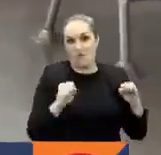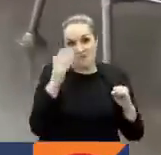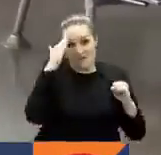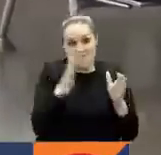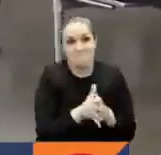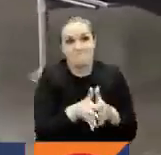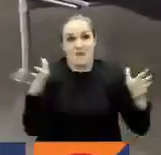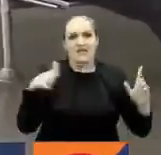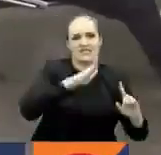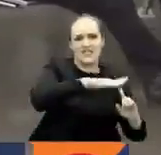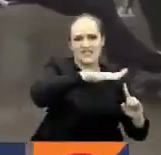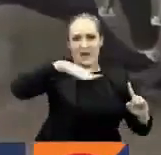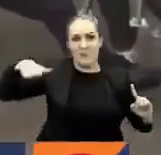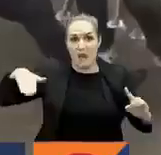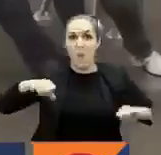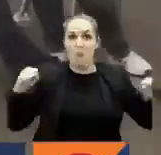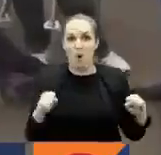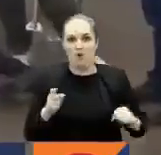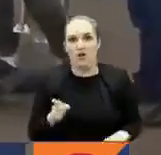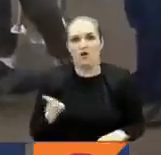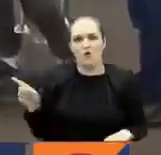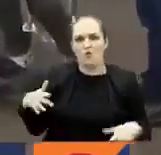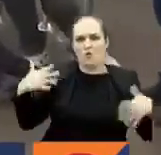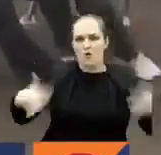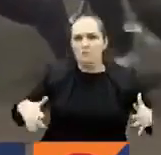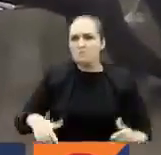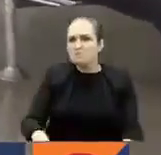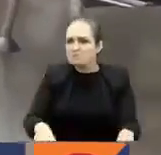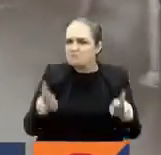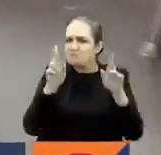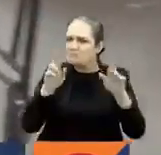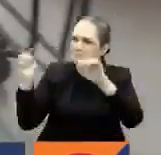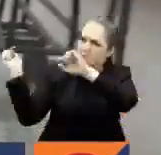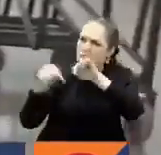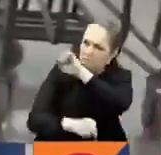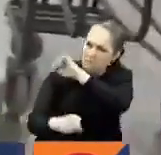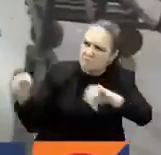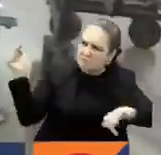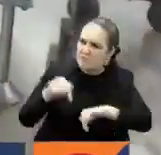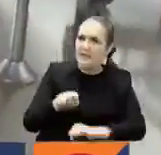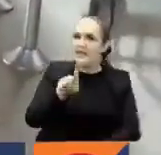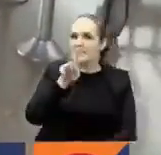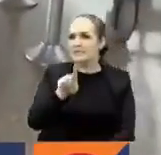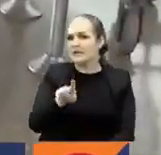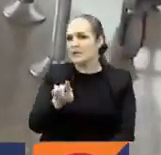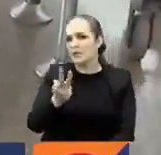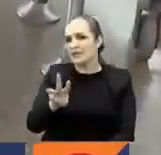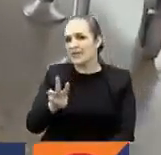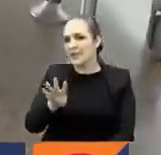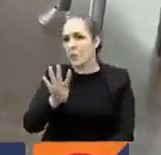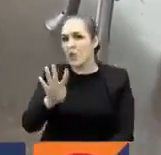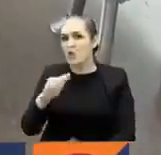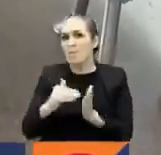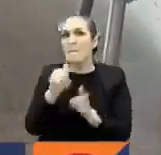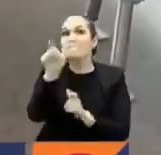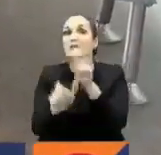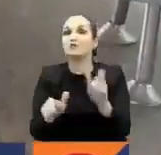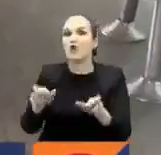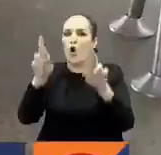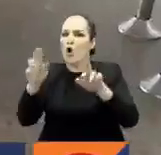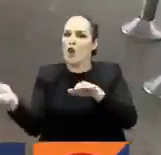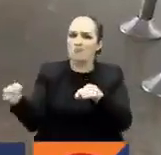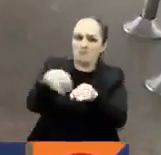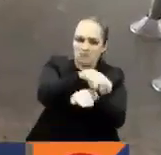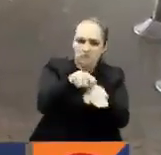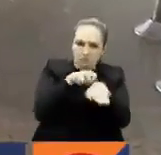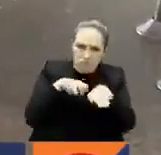grandes terrestres en Bogotá. Se estima que se movilicen cerca de 134 mil viajeros en las